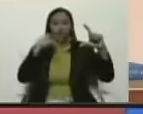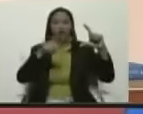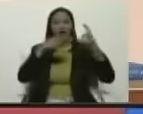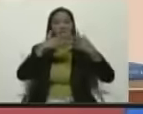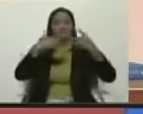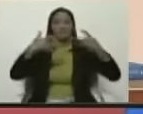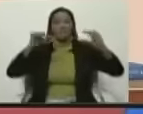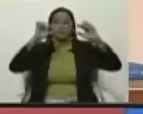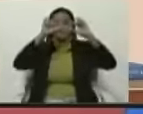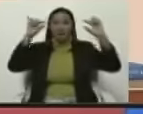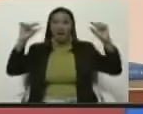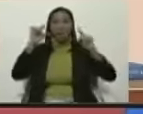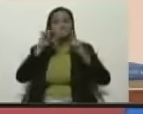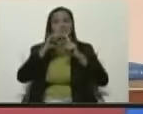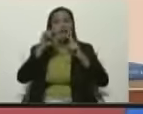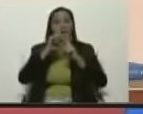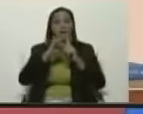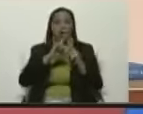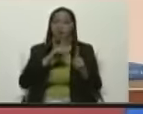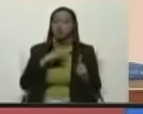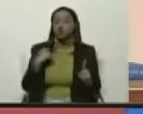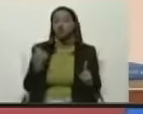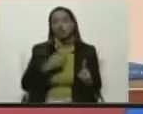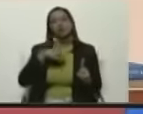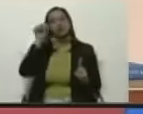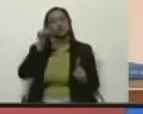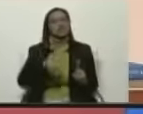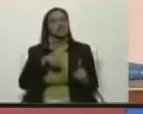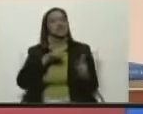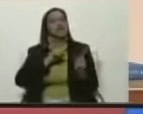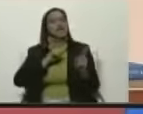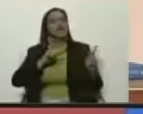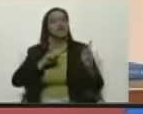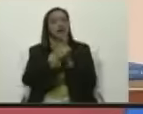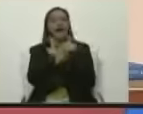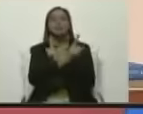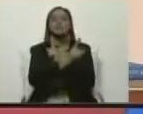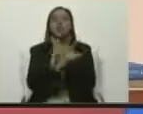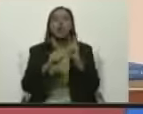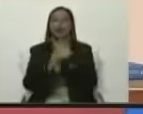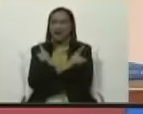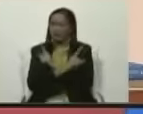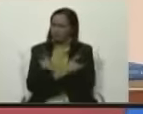Titular a la foto. Nosotros somos el cambio. Wow. ¿Para qué? ¿Cambio cómo? ¿Para qué?